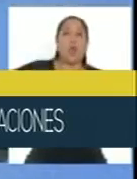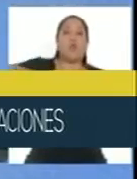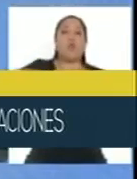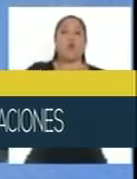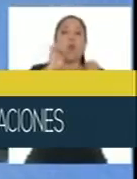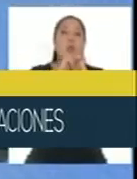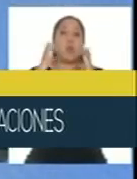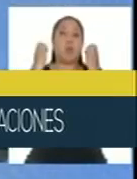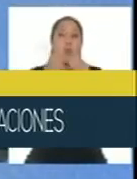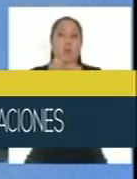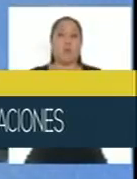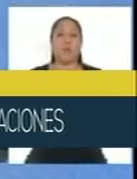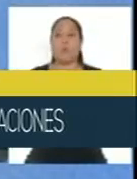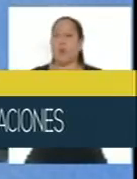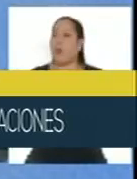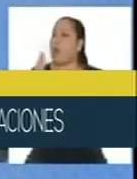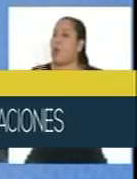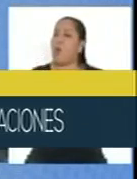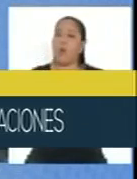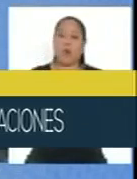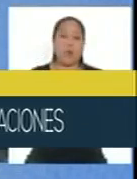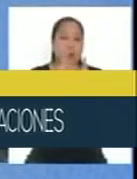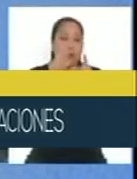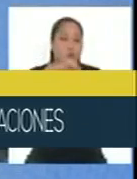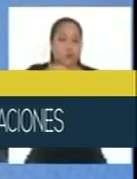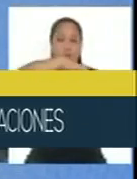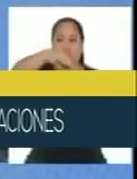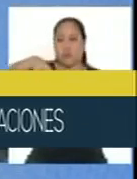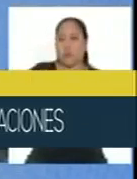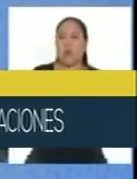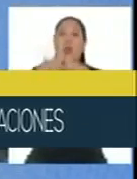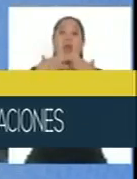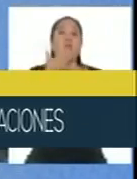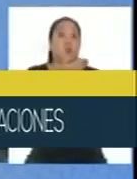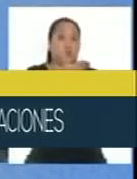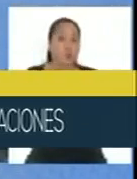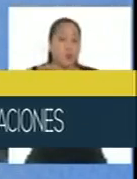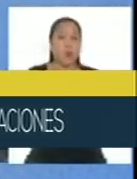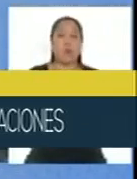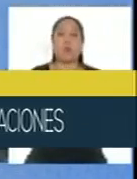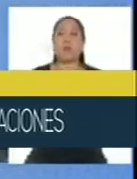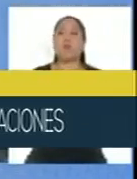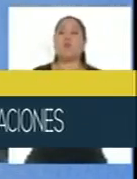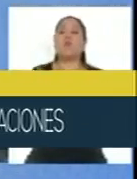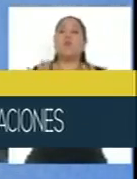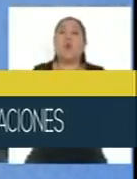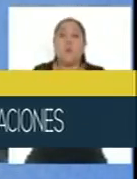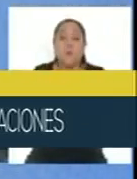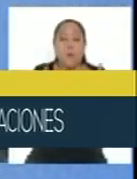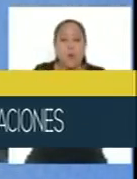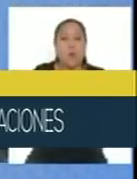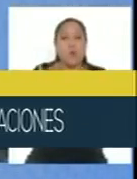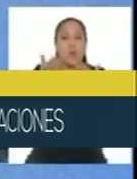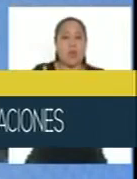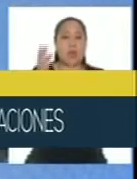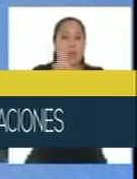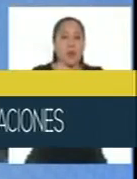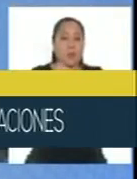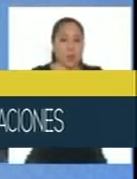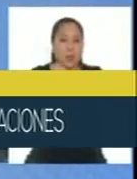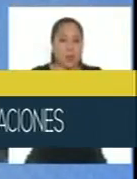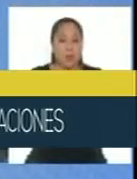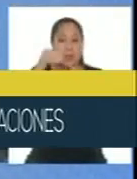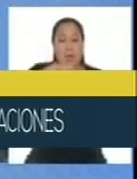equipo, en todos sus niveles. Gracias a ustedes hemos podido brindarle a la patria